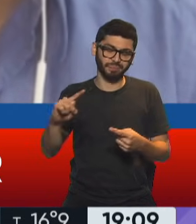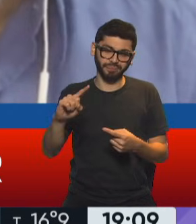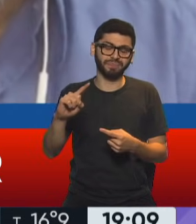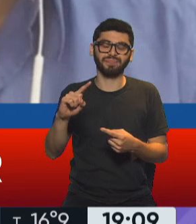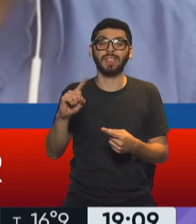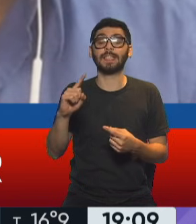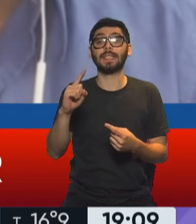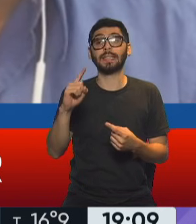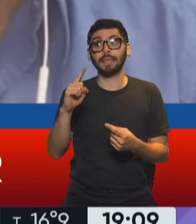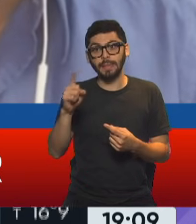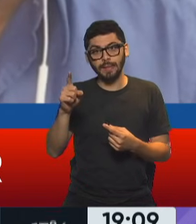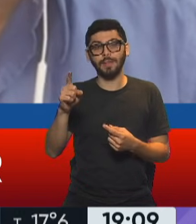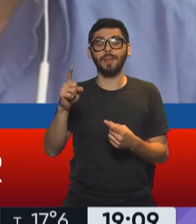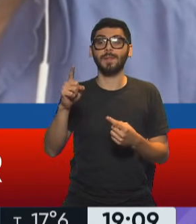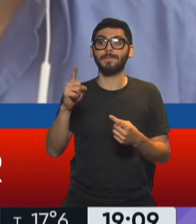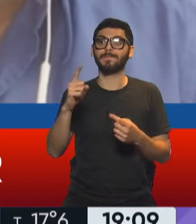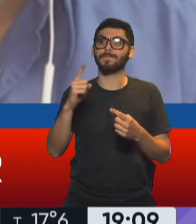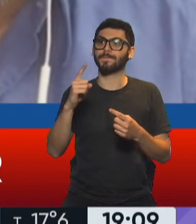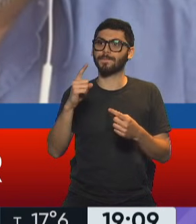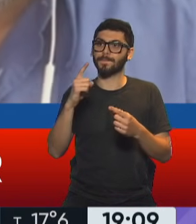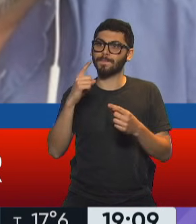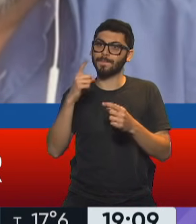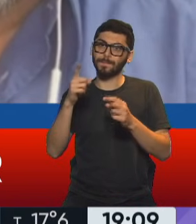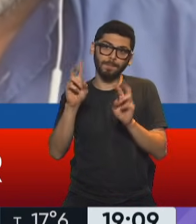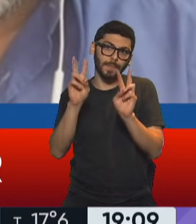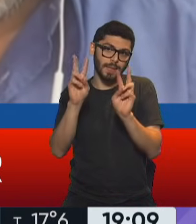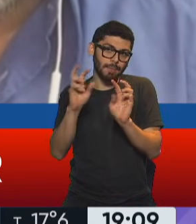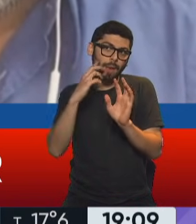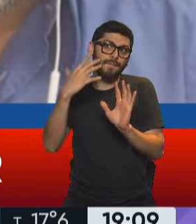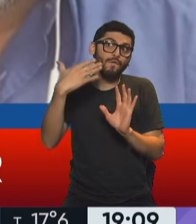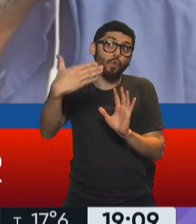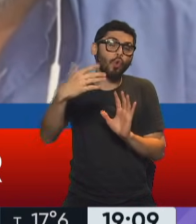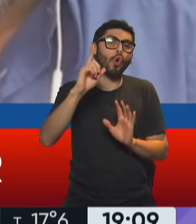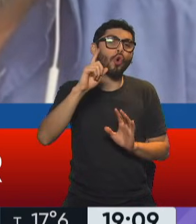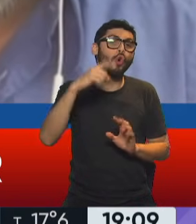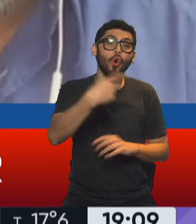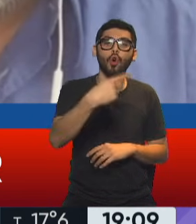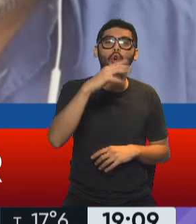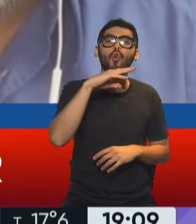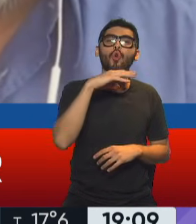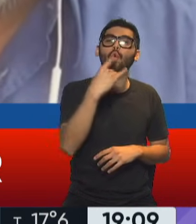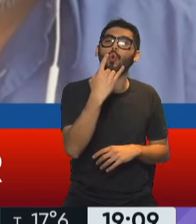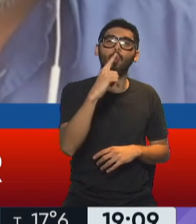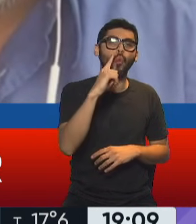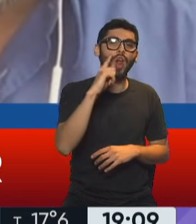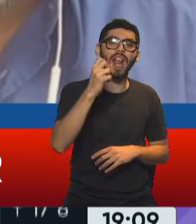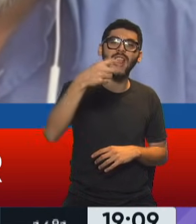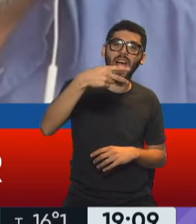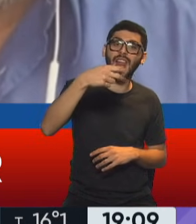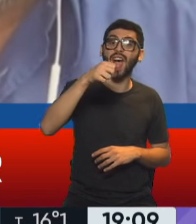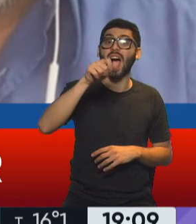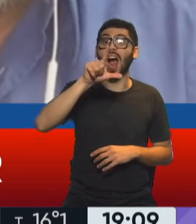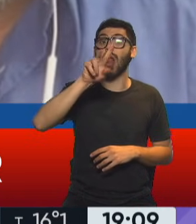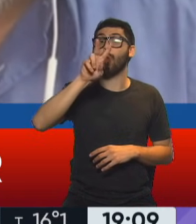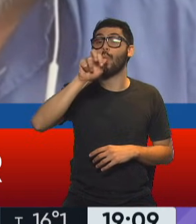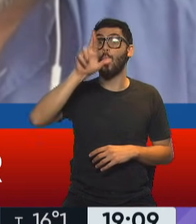un tema más para el futuro que tiene que ver con Julián Álvarez, ¿no? Que todavía está en este equipo